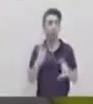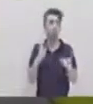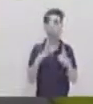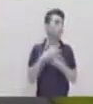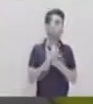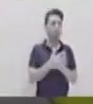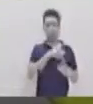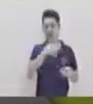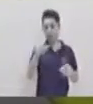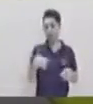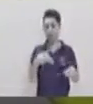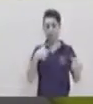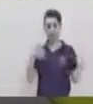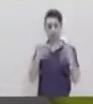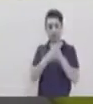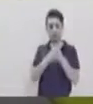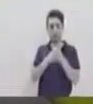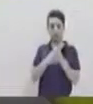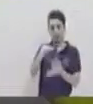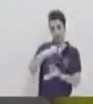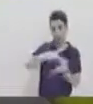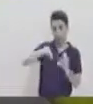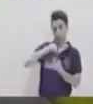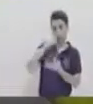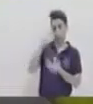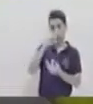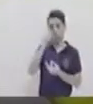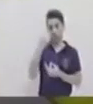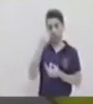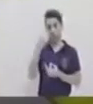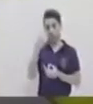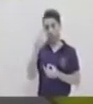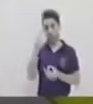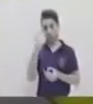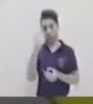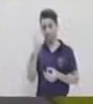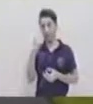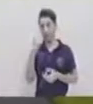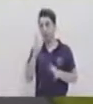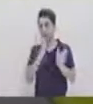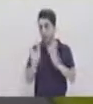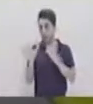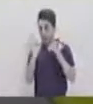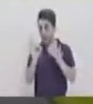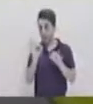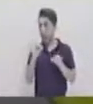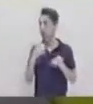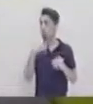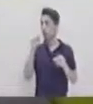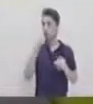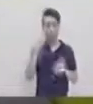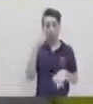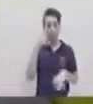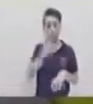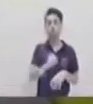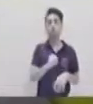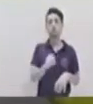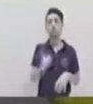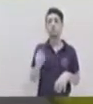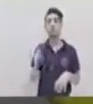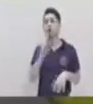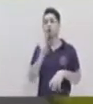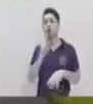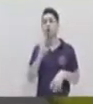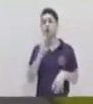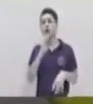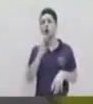situaciones graciosas dentro de algunas sociedades. Entonces vamos a prepararla correctamente para que de esta manera podamos ver que la ciencia no